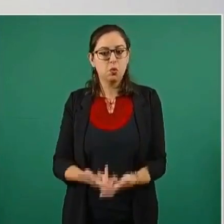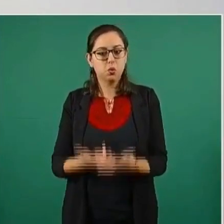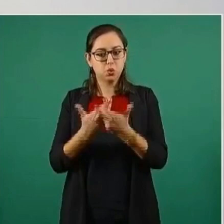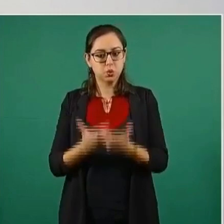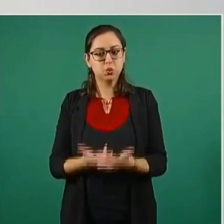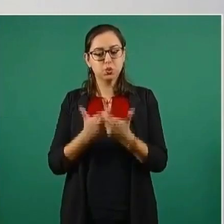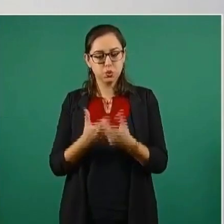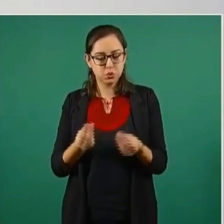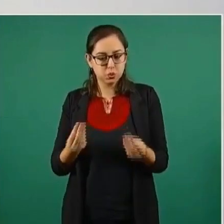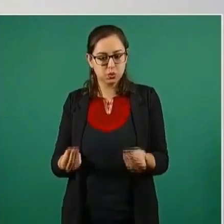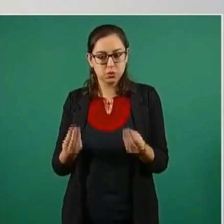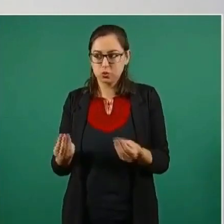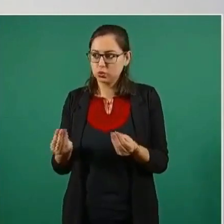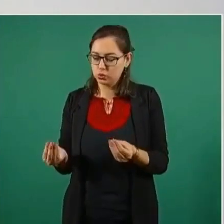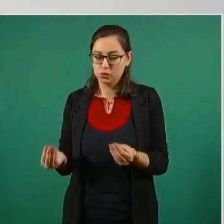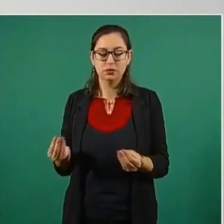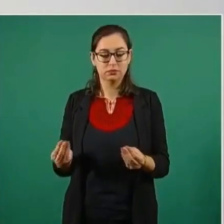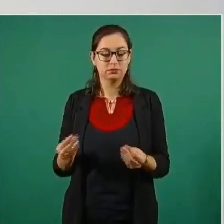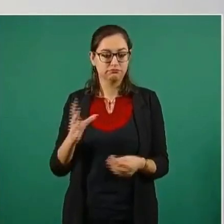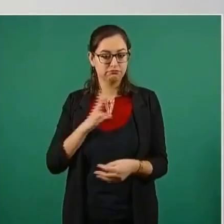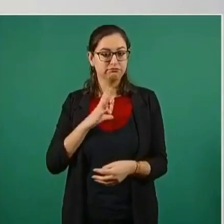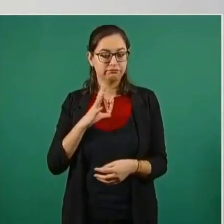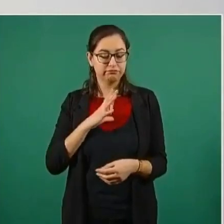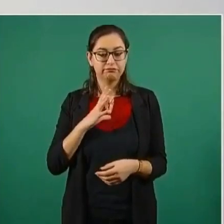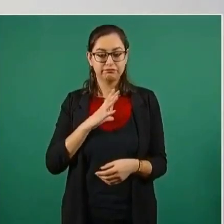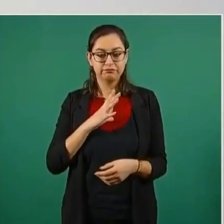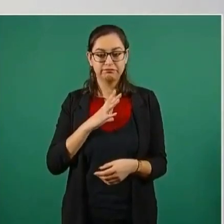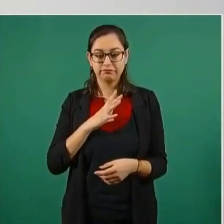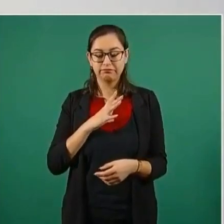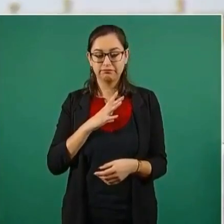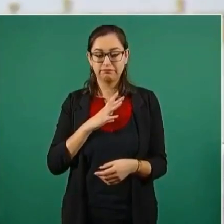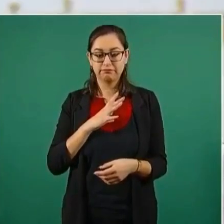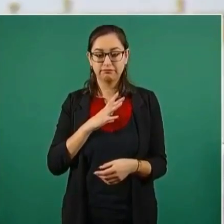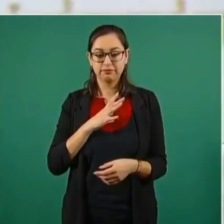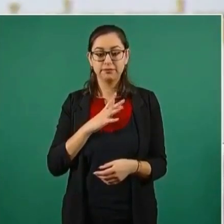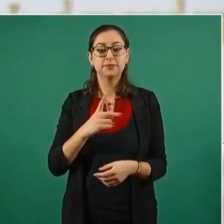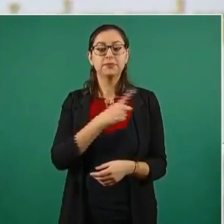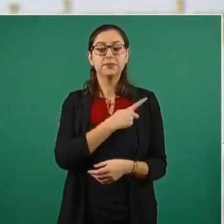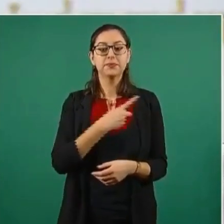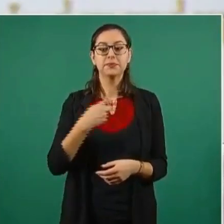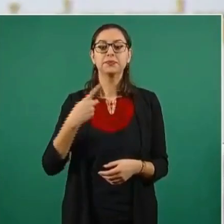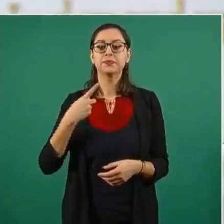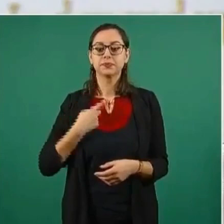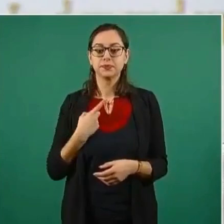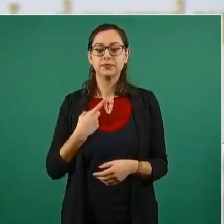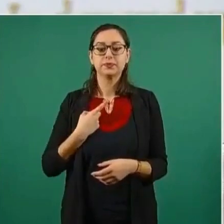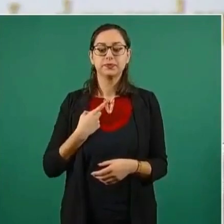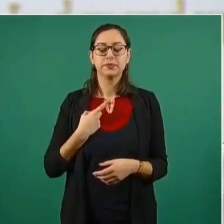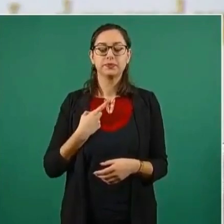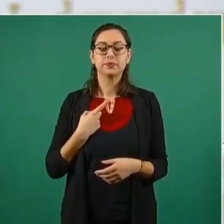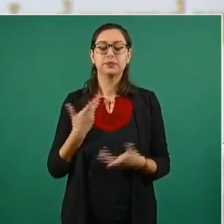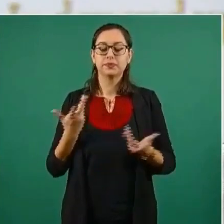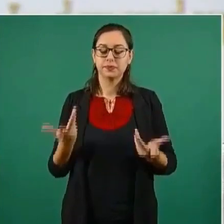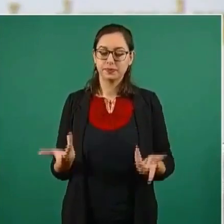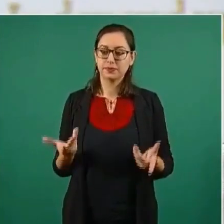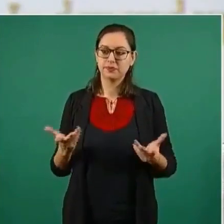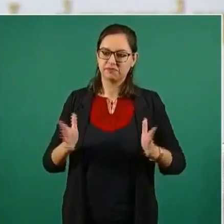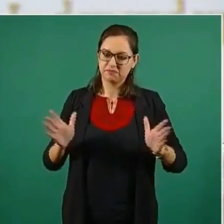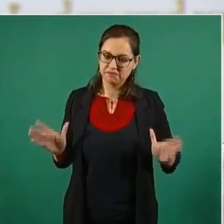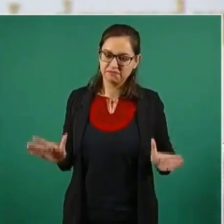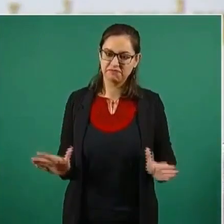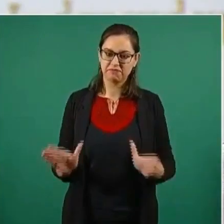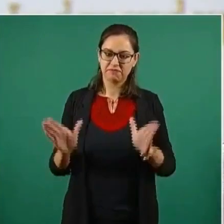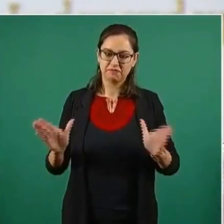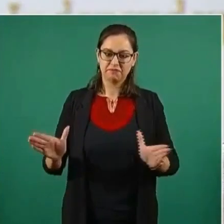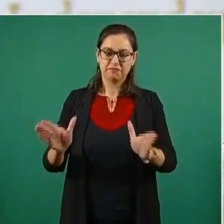reforzarlos con la educación,